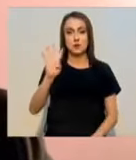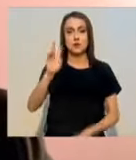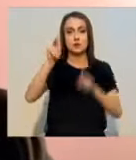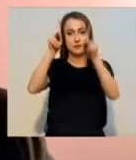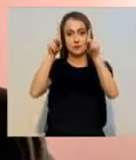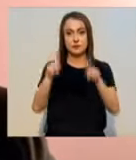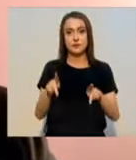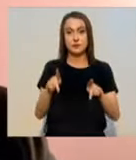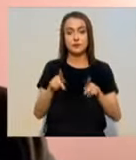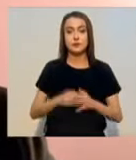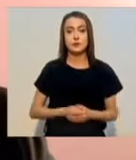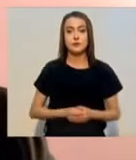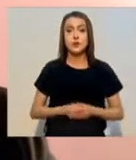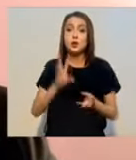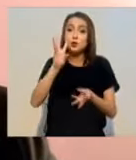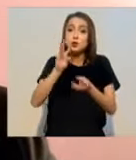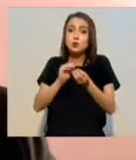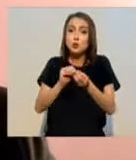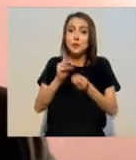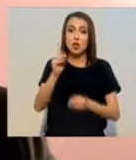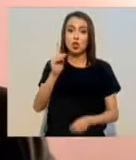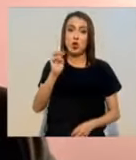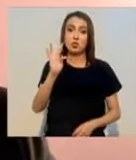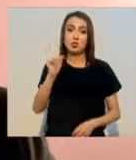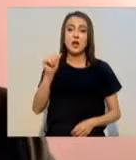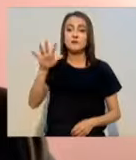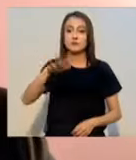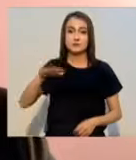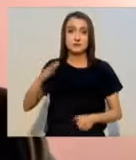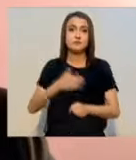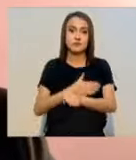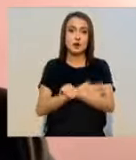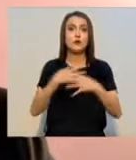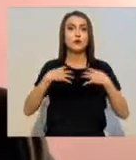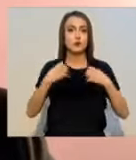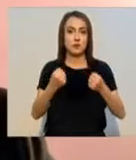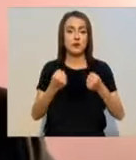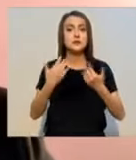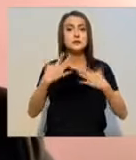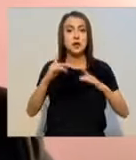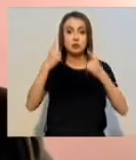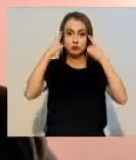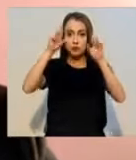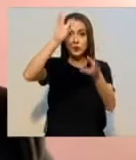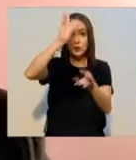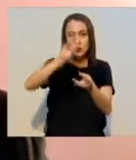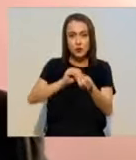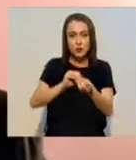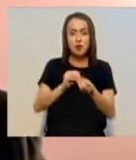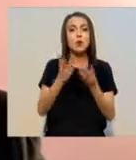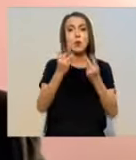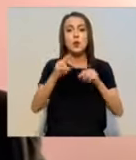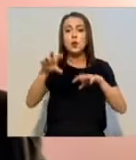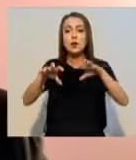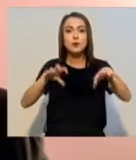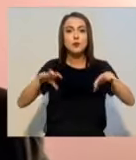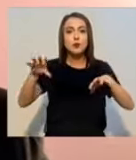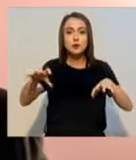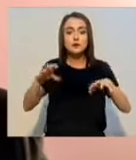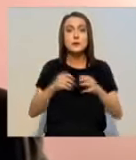14.664 personas. Se suma DOTA a la lista de cantones con casos recuperados, ya alcanzándose la totalidad de cantones que han